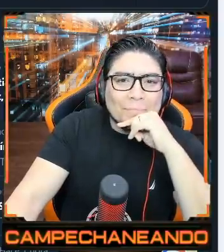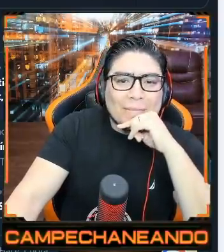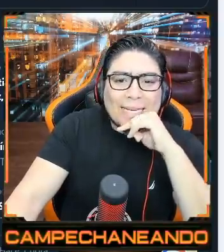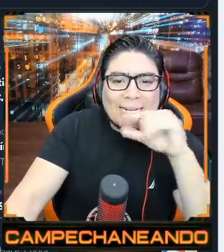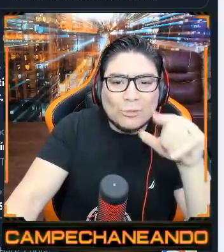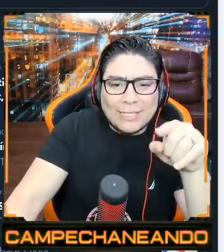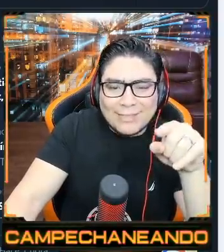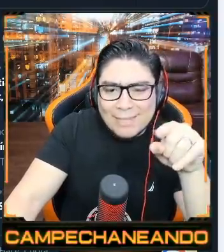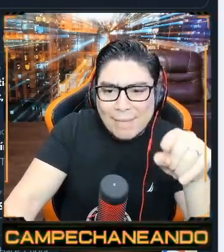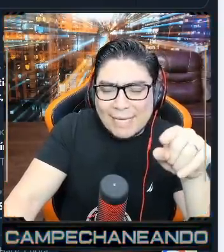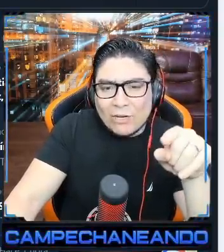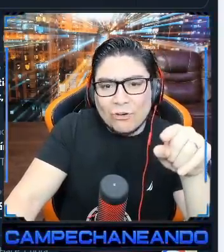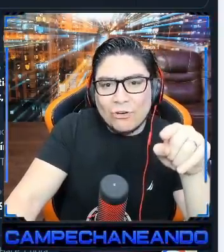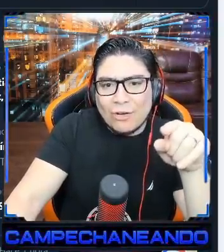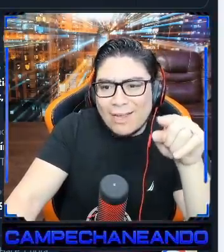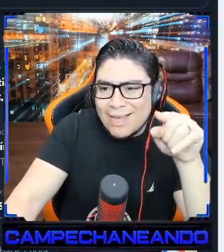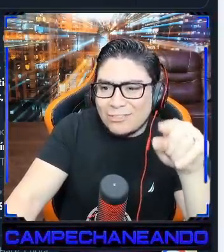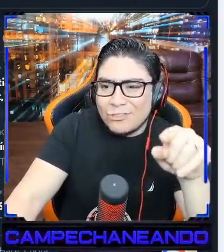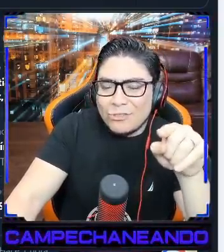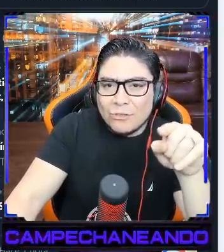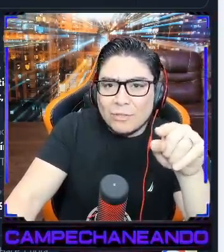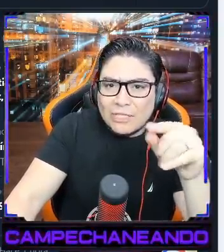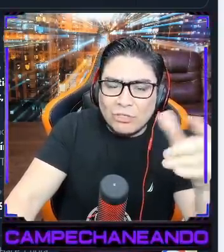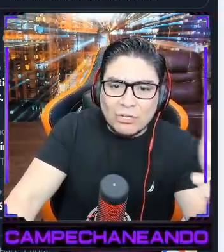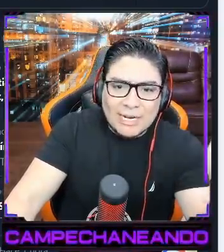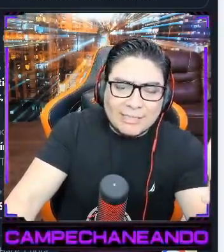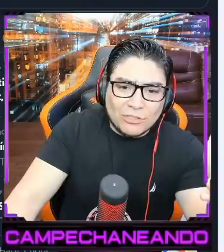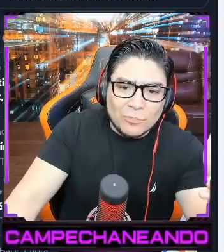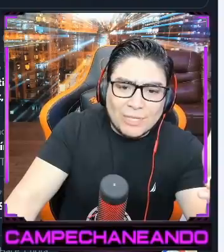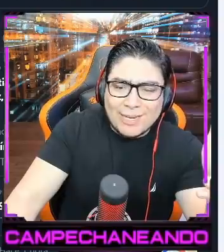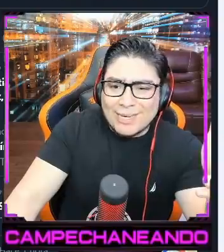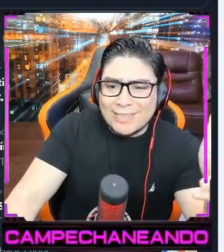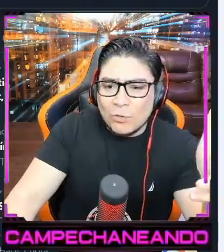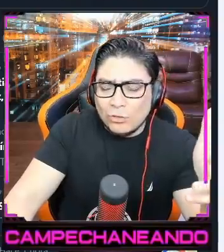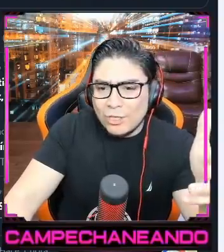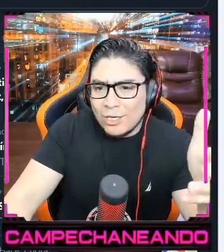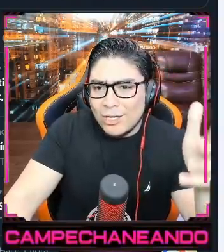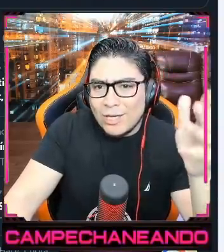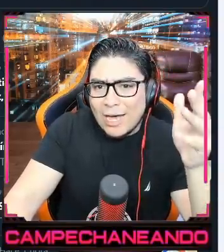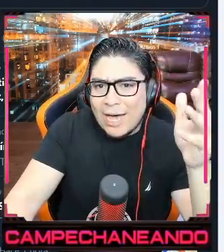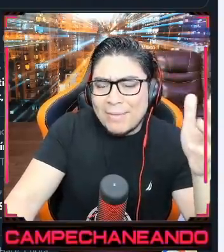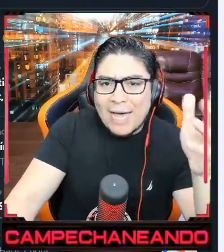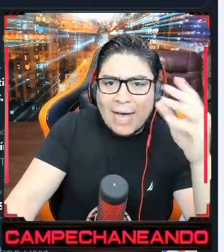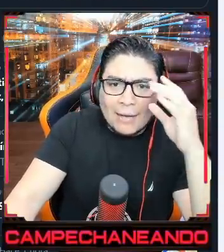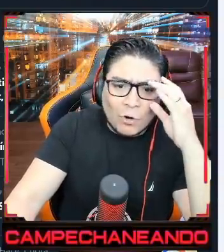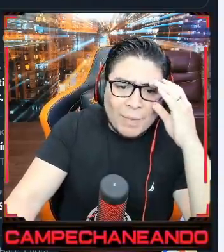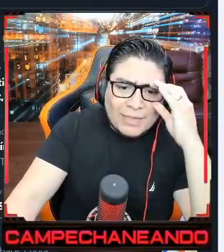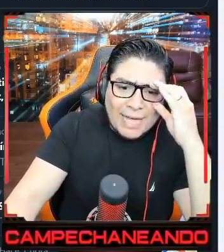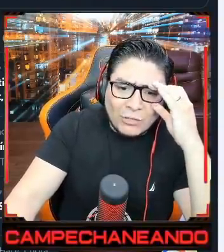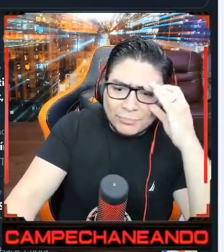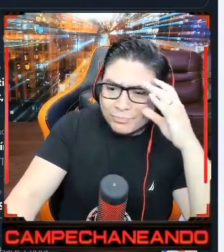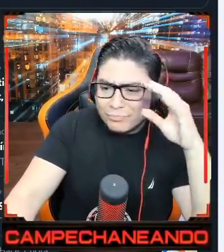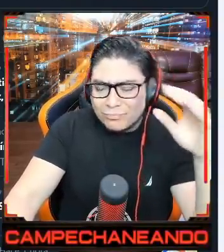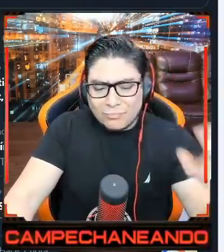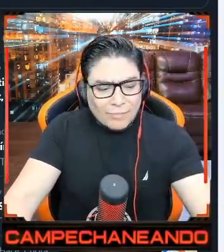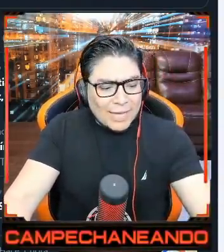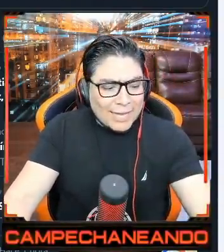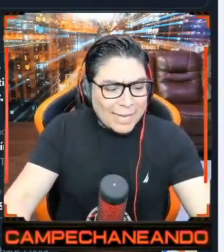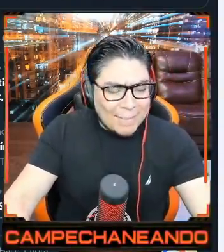que en el sureste de méxico esto de hecho la organización mundial de la salud había comentado